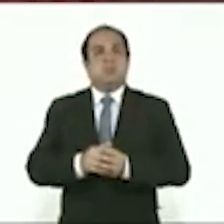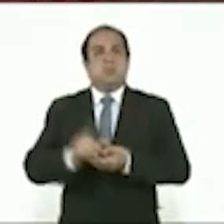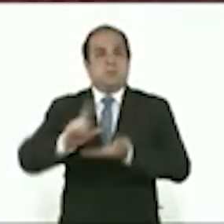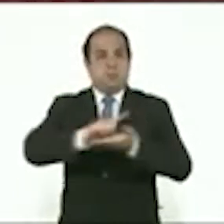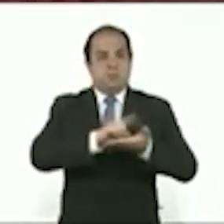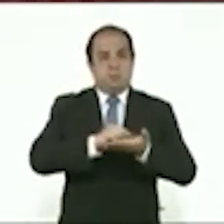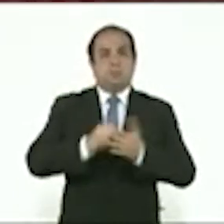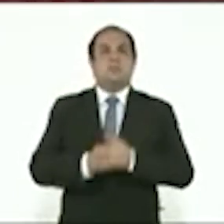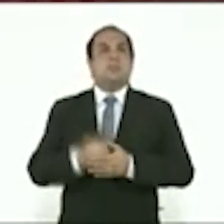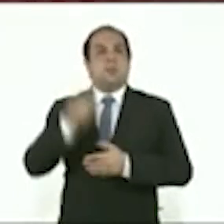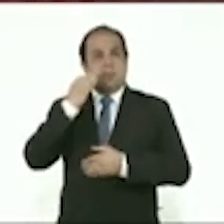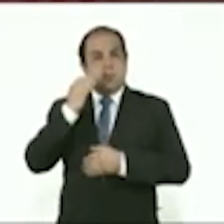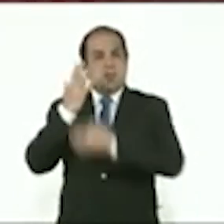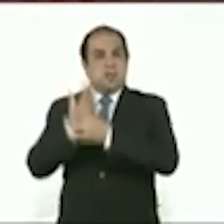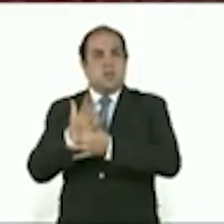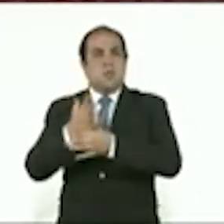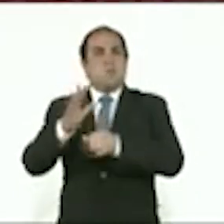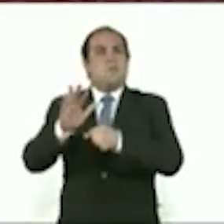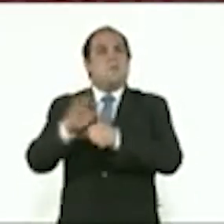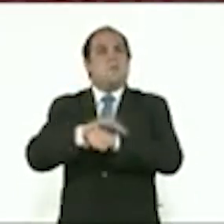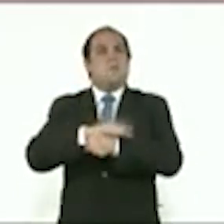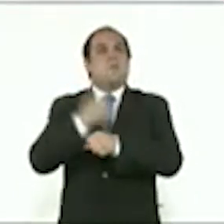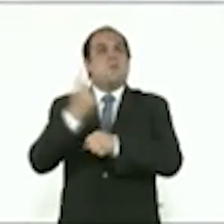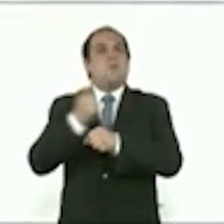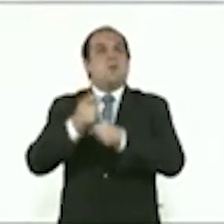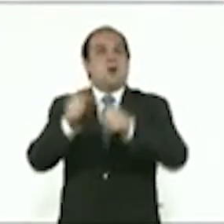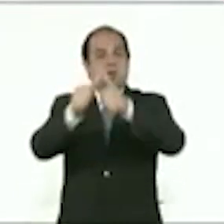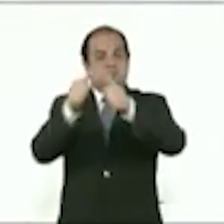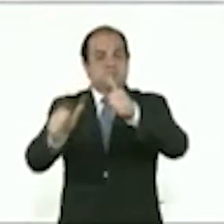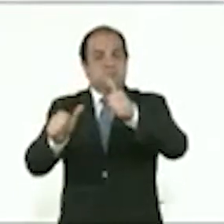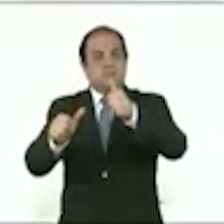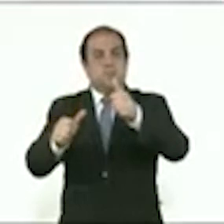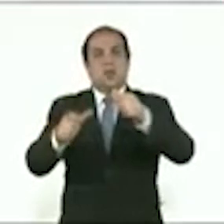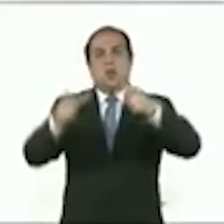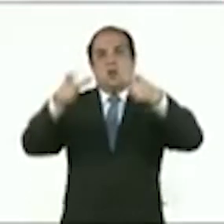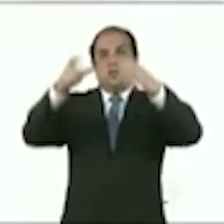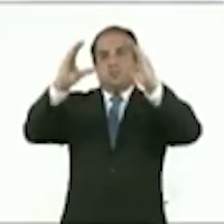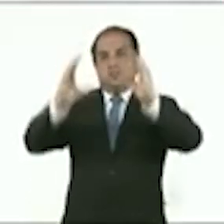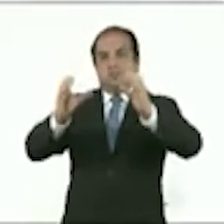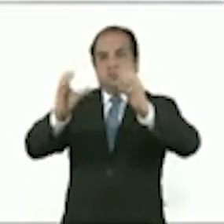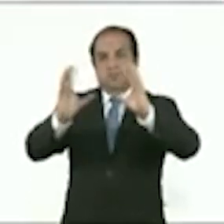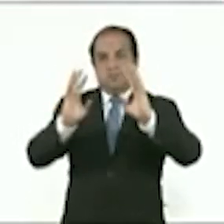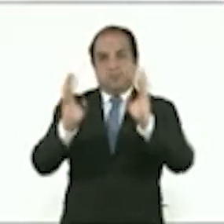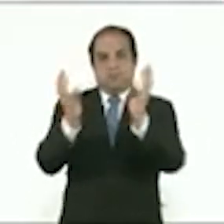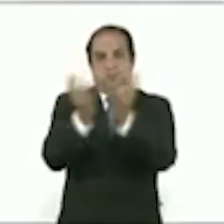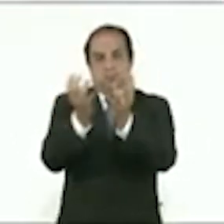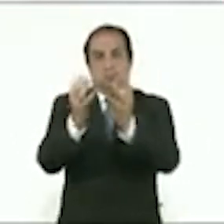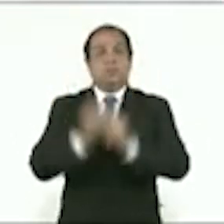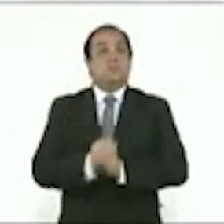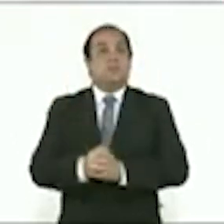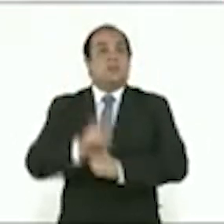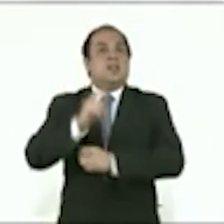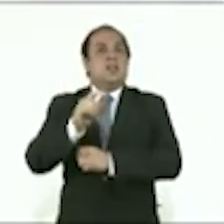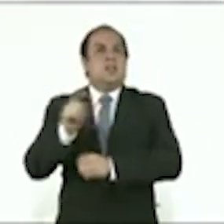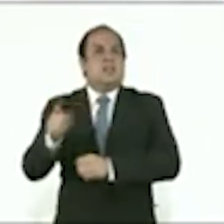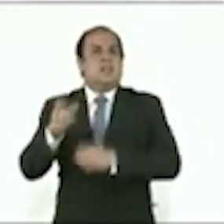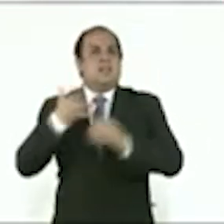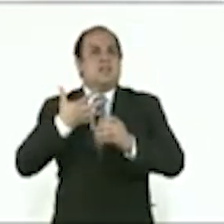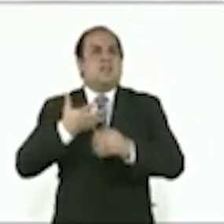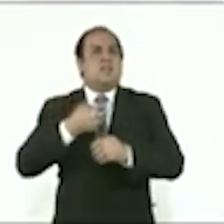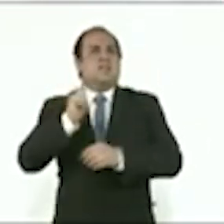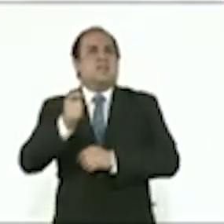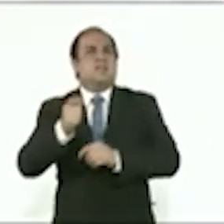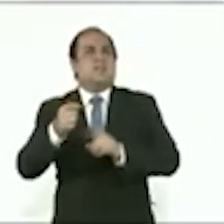diferentes sitios y monumentos como Palacio Nacional, la Catedral Metropolitana y el Palacio de Bellas Artes, Sheinbaum dijo que no generan